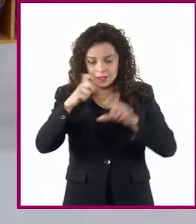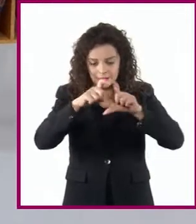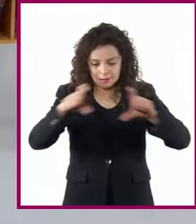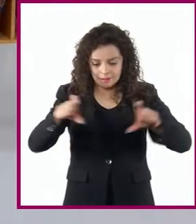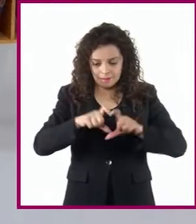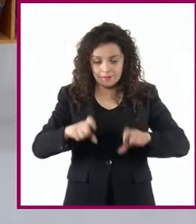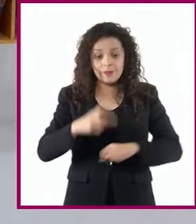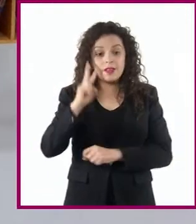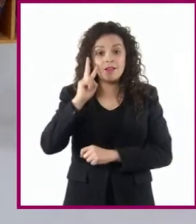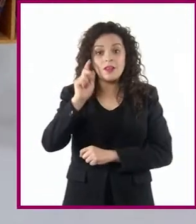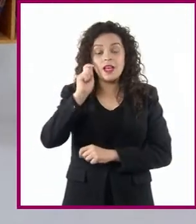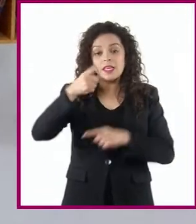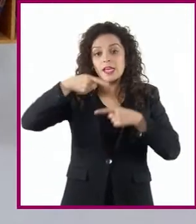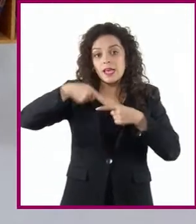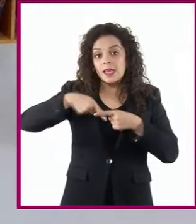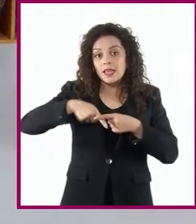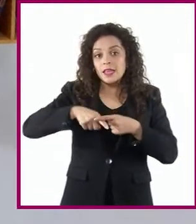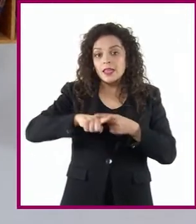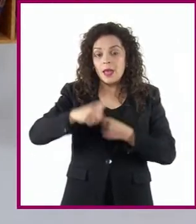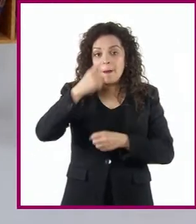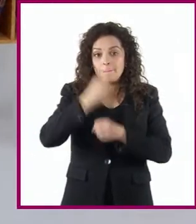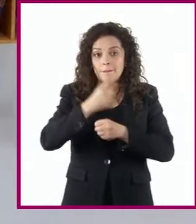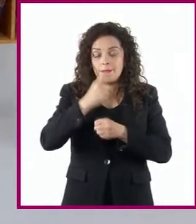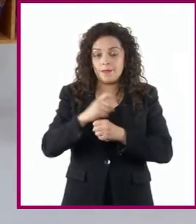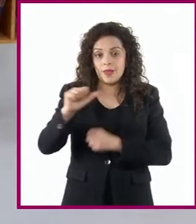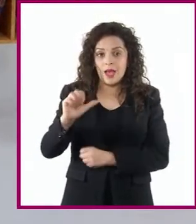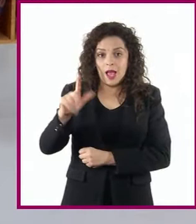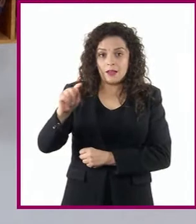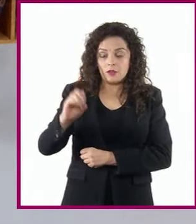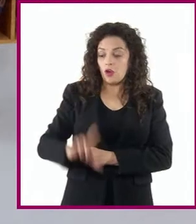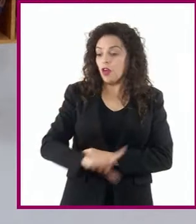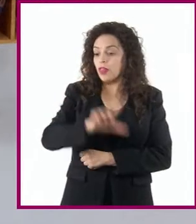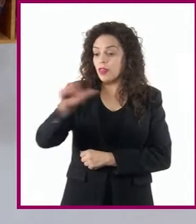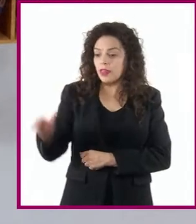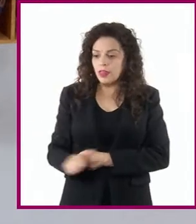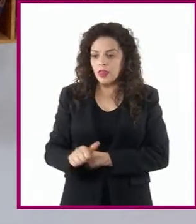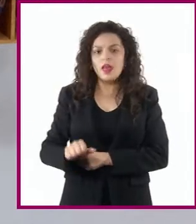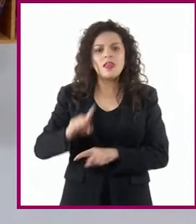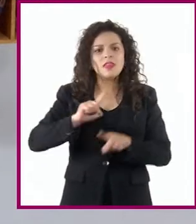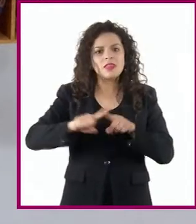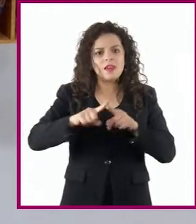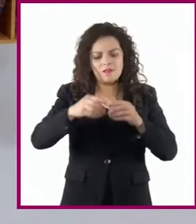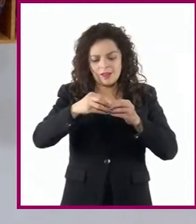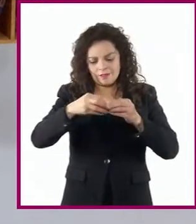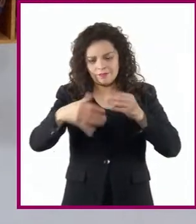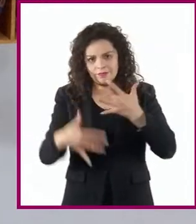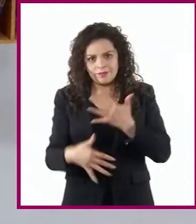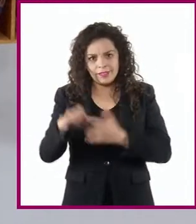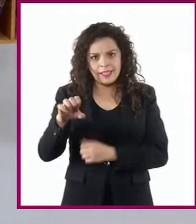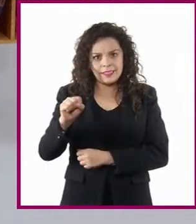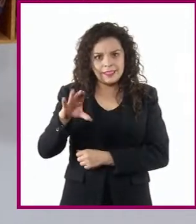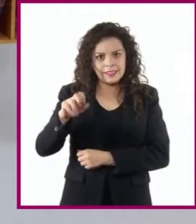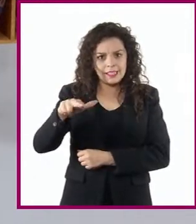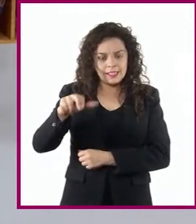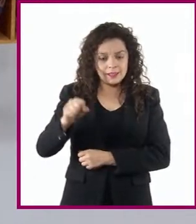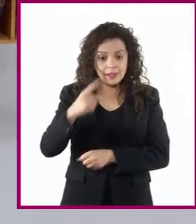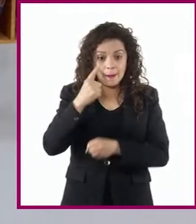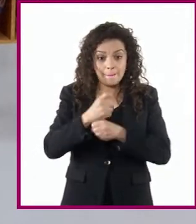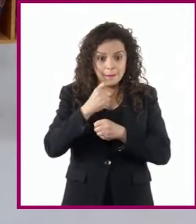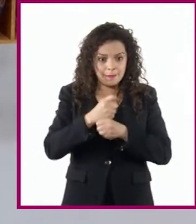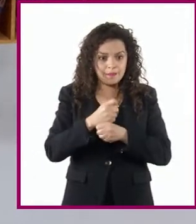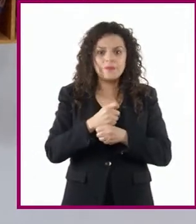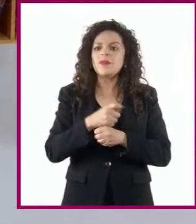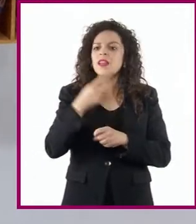el inicio del primer acto y posteriormente tenemos una sucesión de escenas. En la primera aparecen el cobrador y